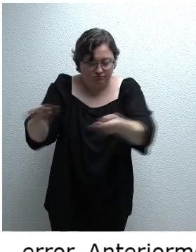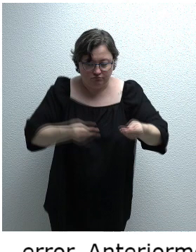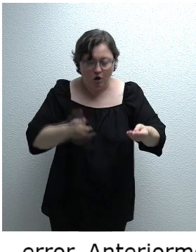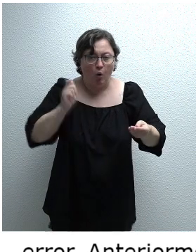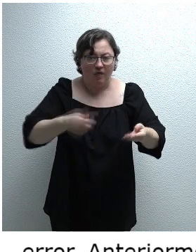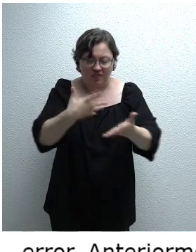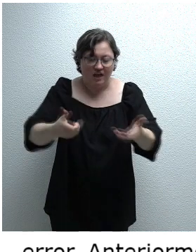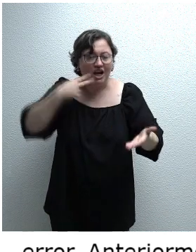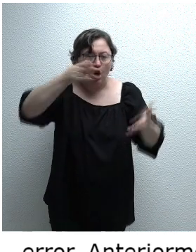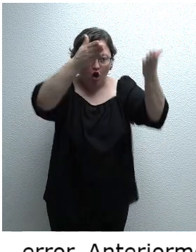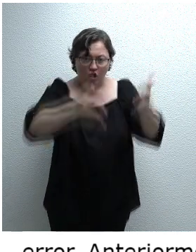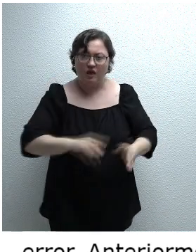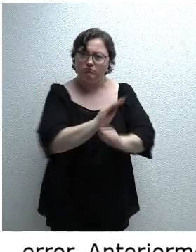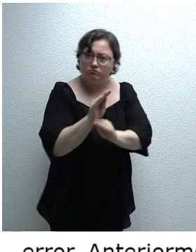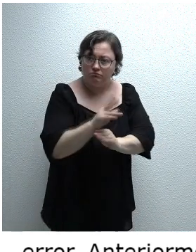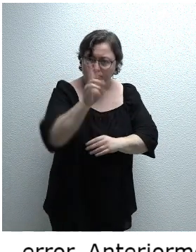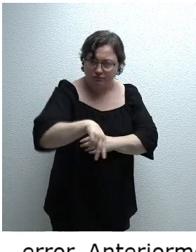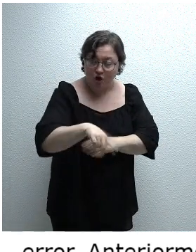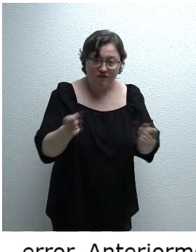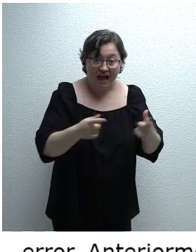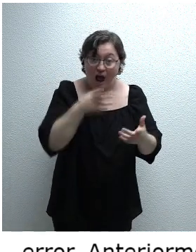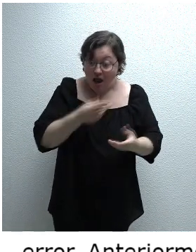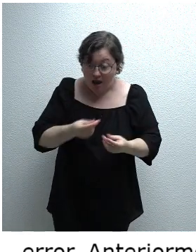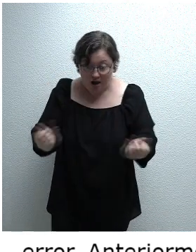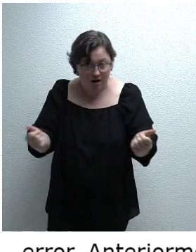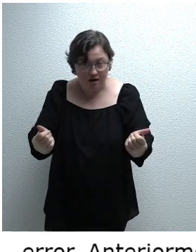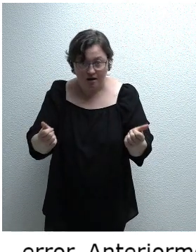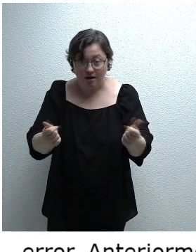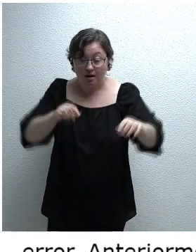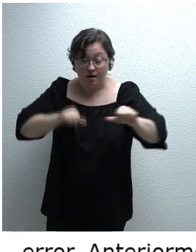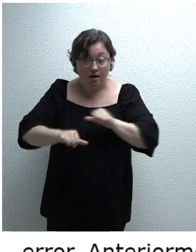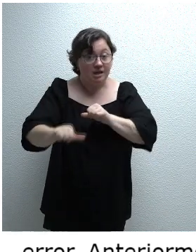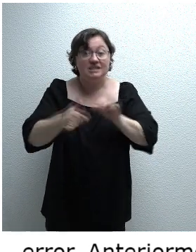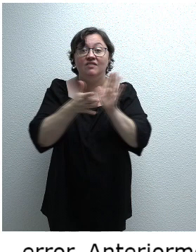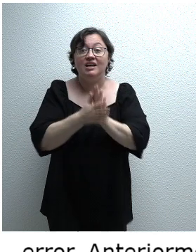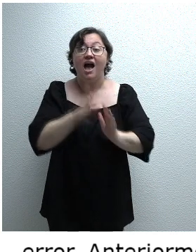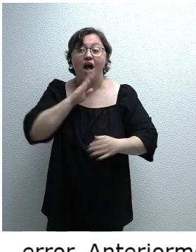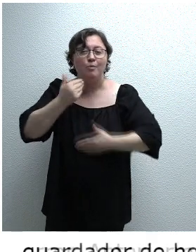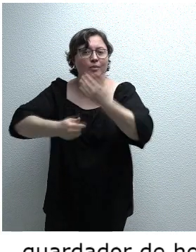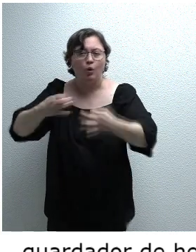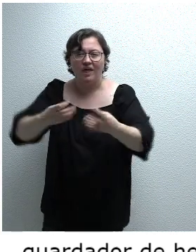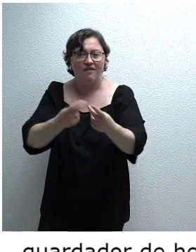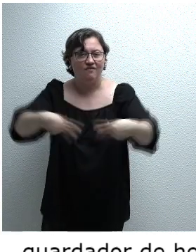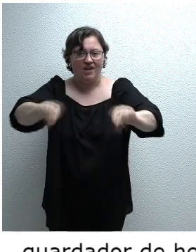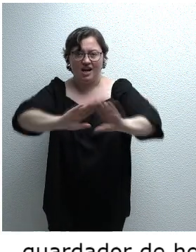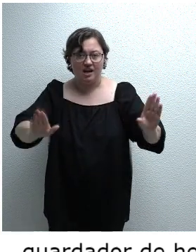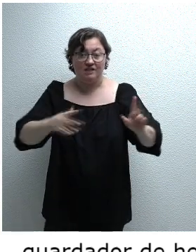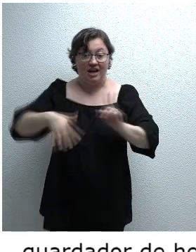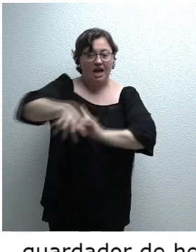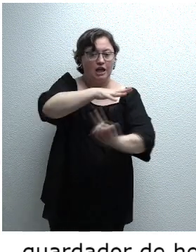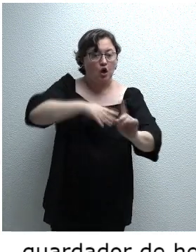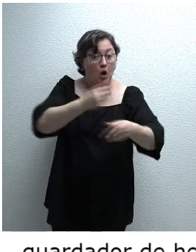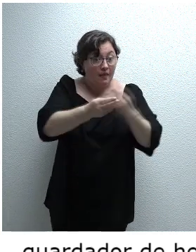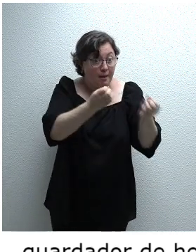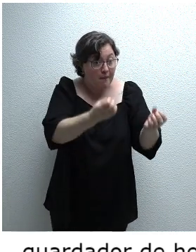decía y te reconocía esa condición de guardador de hecho. Esto desaparece, porque de lo que se trata es de desjudicializar, entonces algo que se está haciendo bien en el entorno